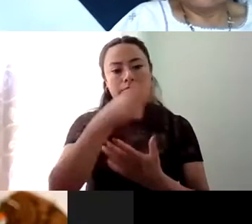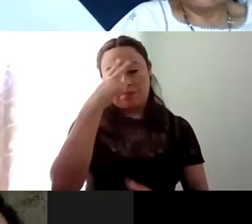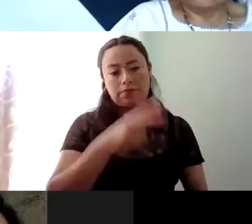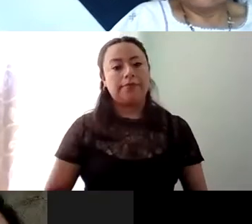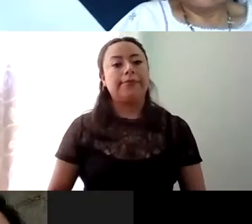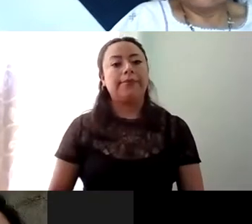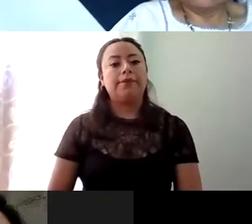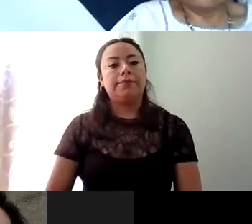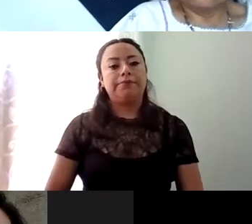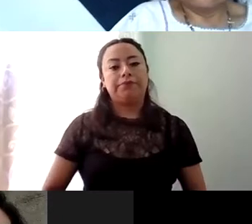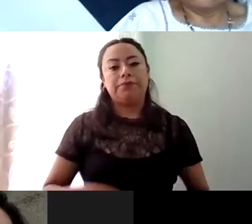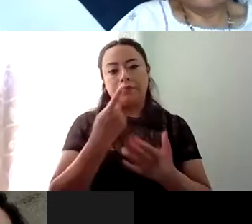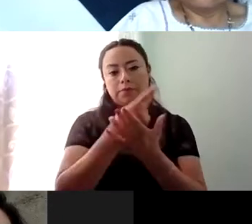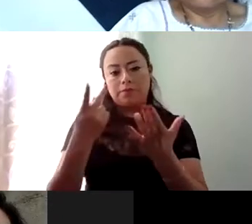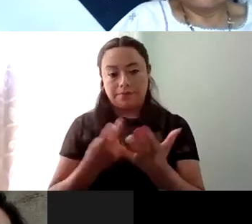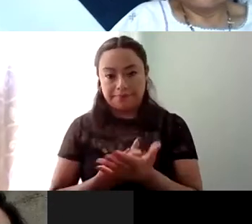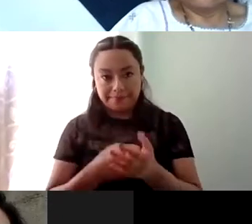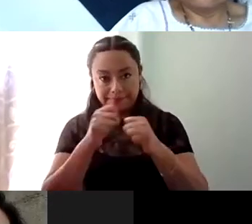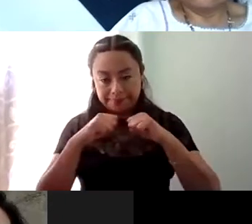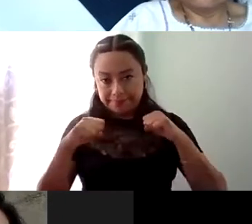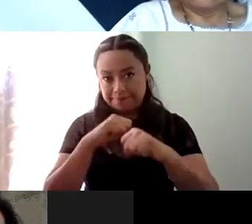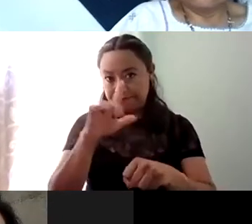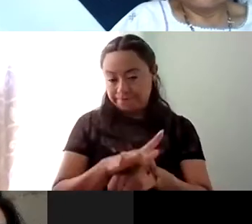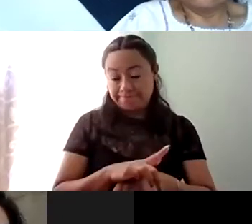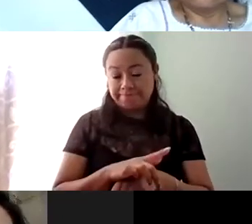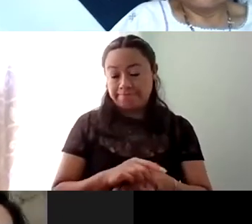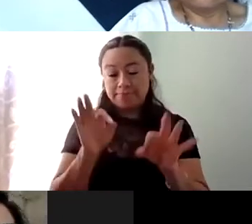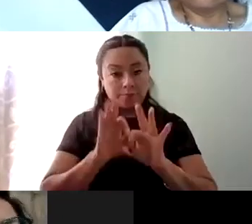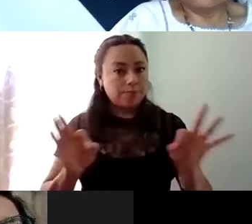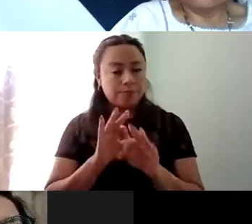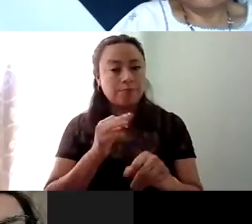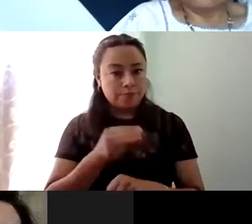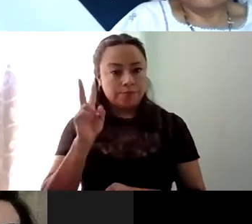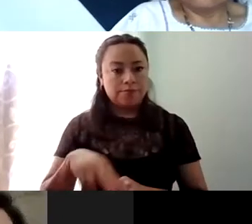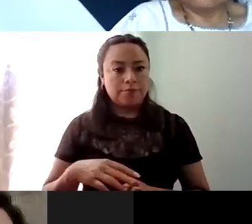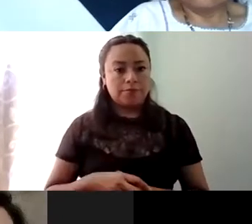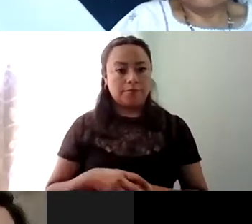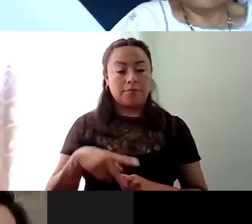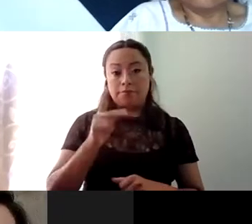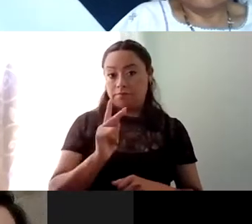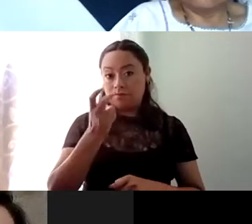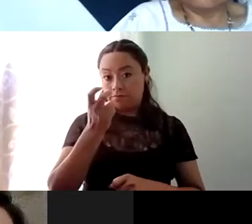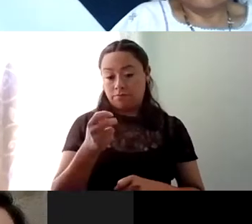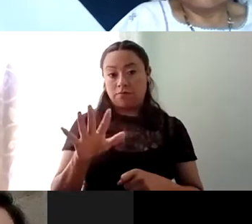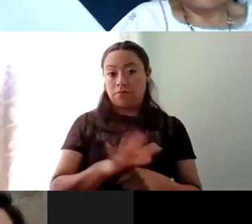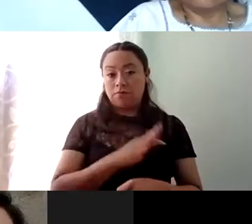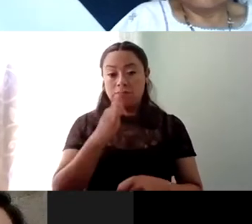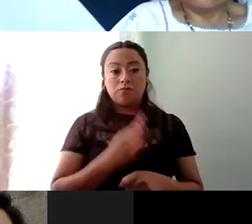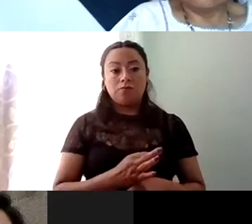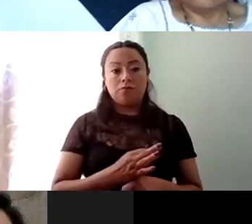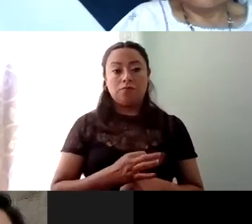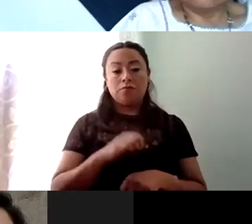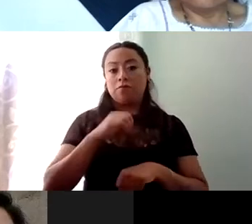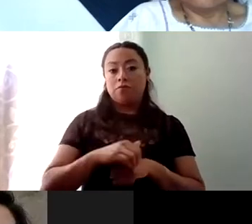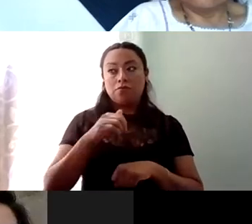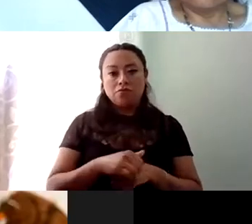Los programas sociales sin duda han jugado un papel relevante, pero no han sido suficientes ni en número ni en